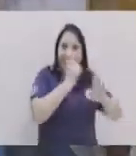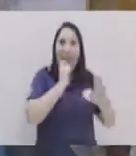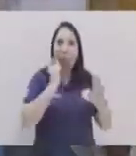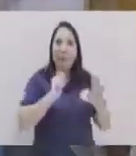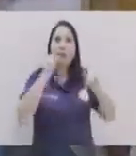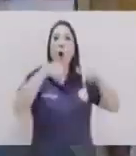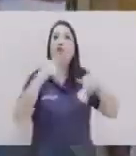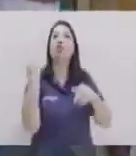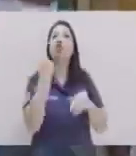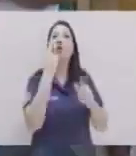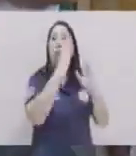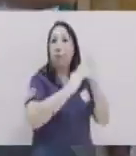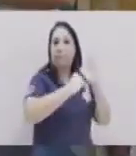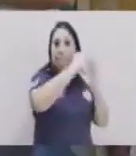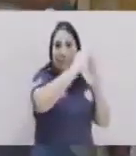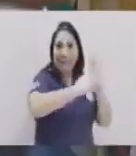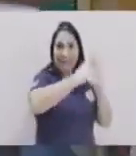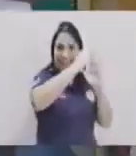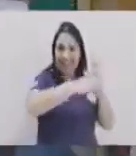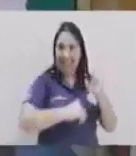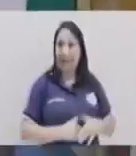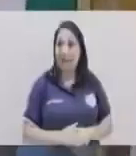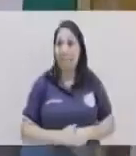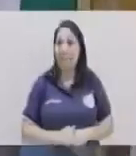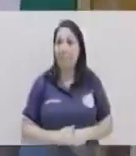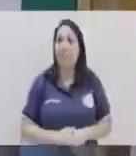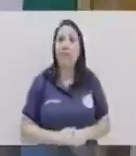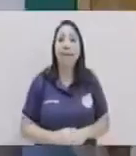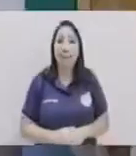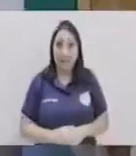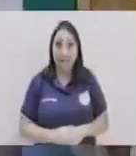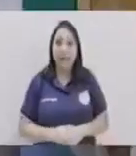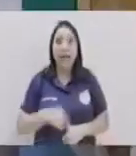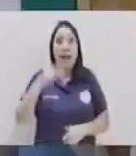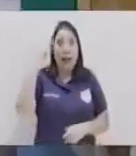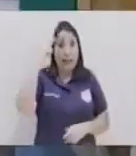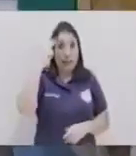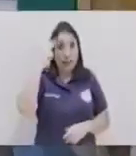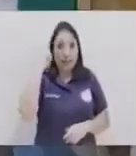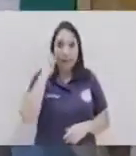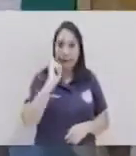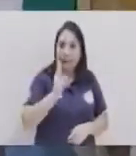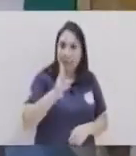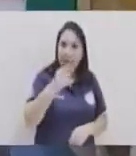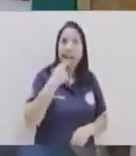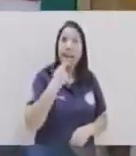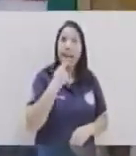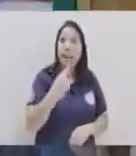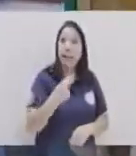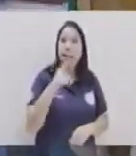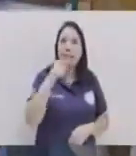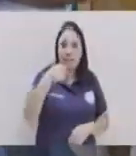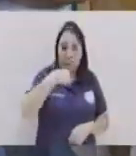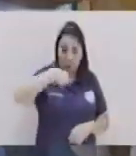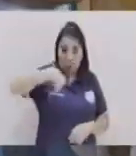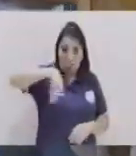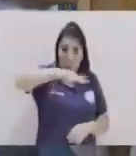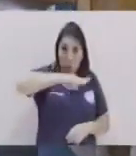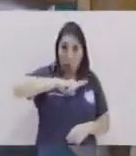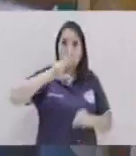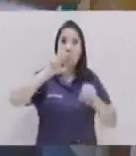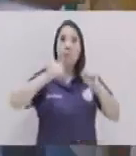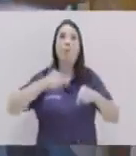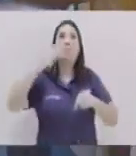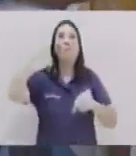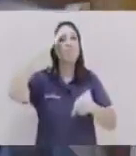Hoy vamos a aprender a pintar. Hay que recordar que nosotros tenemos la capacidad de desarrollar